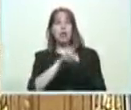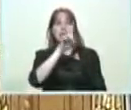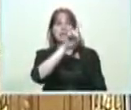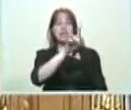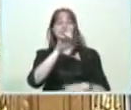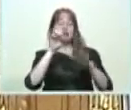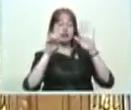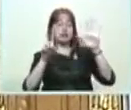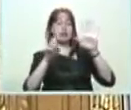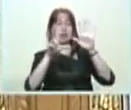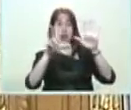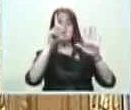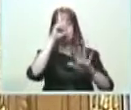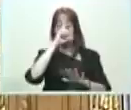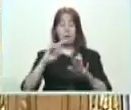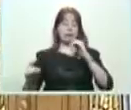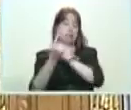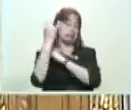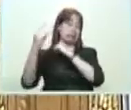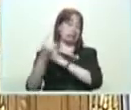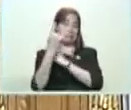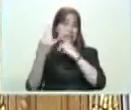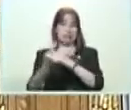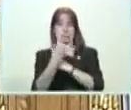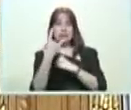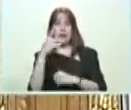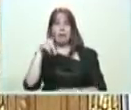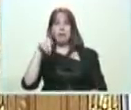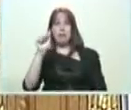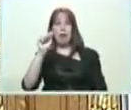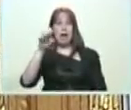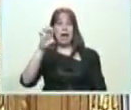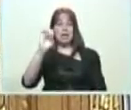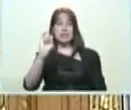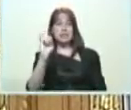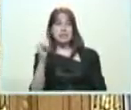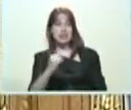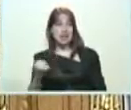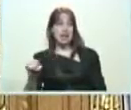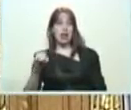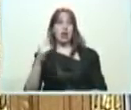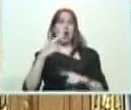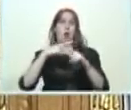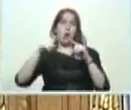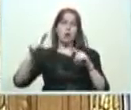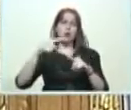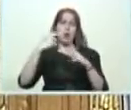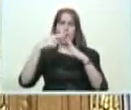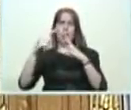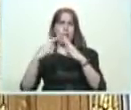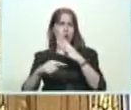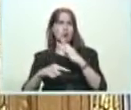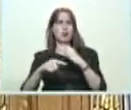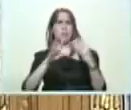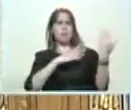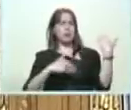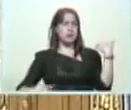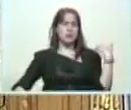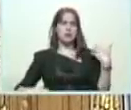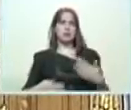168 años pasaron de traición de Páez, de Juan Vicente Gómez, de Rómulo Betancourt.